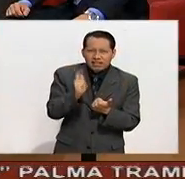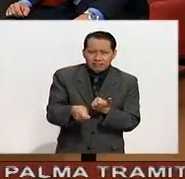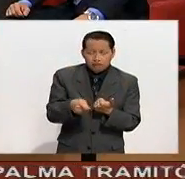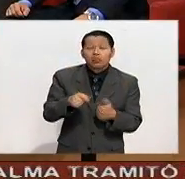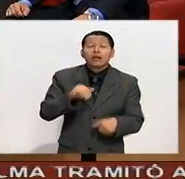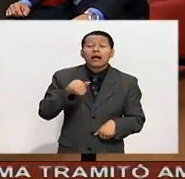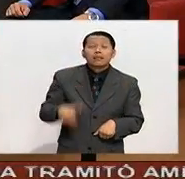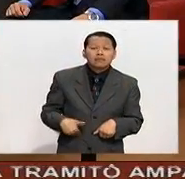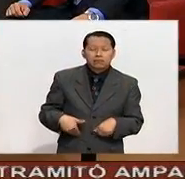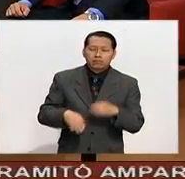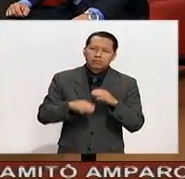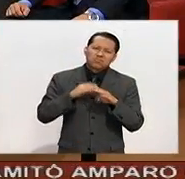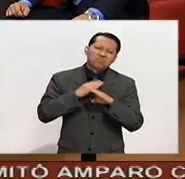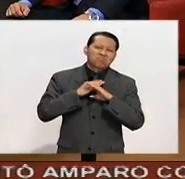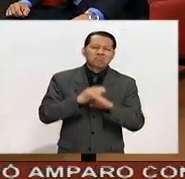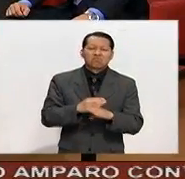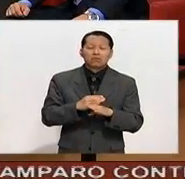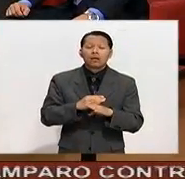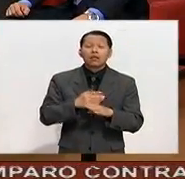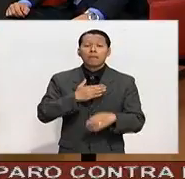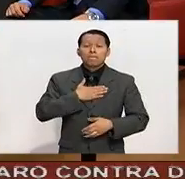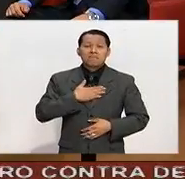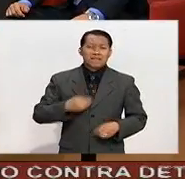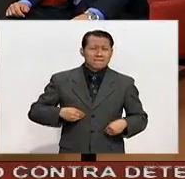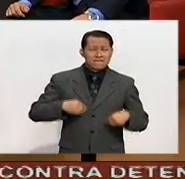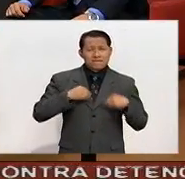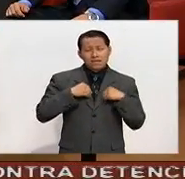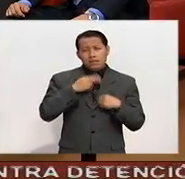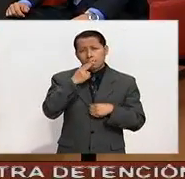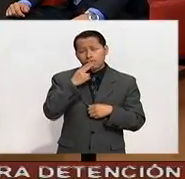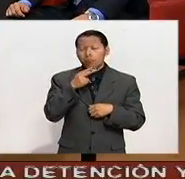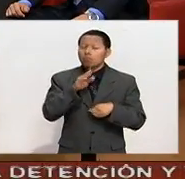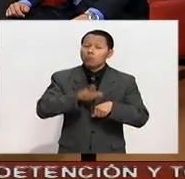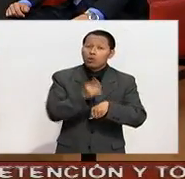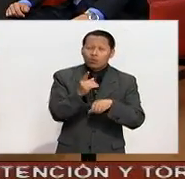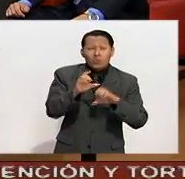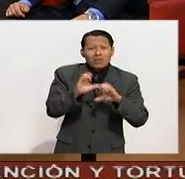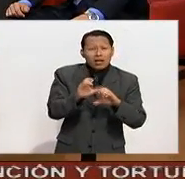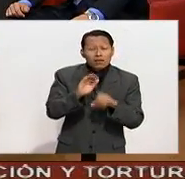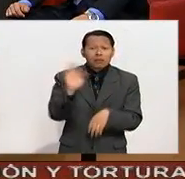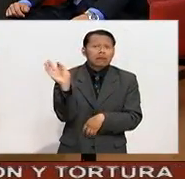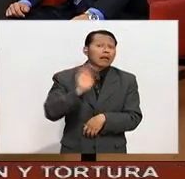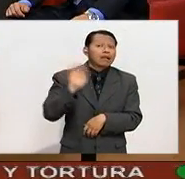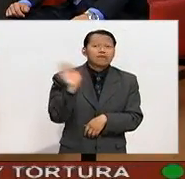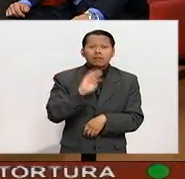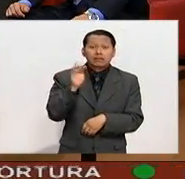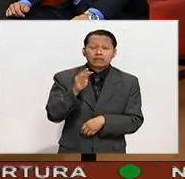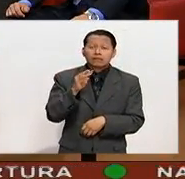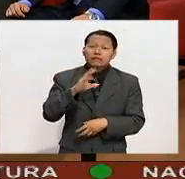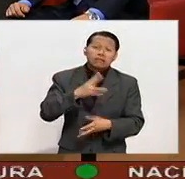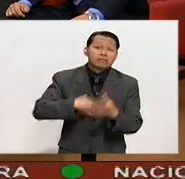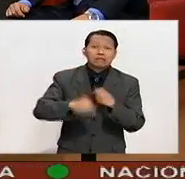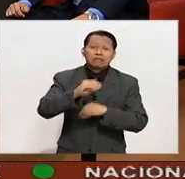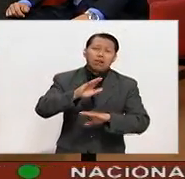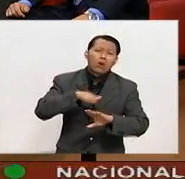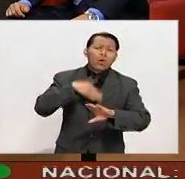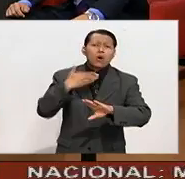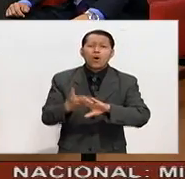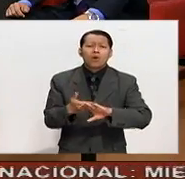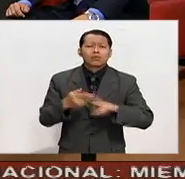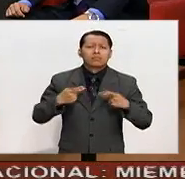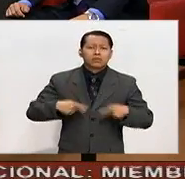accidente. Y mira, más allá de mi propia vida, puede ser que yo, por estar texteando, ponga en peligro la vida de alguien, porque